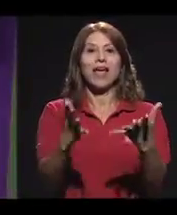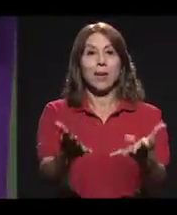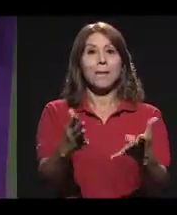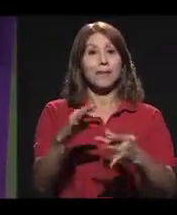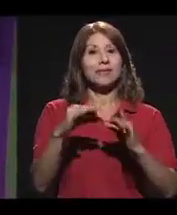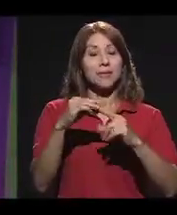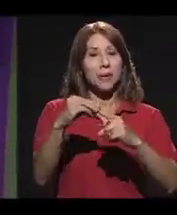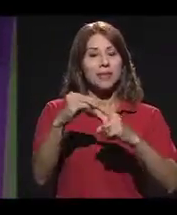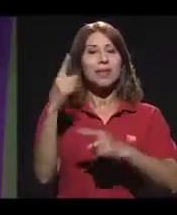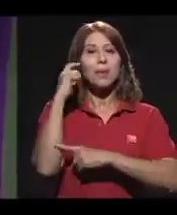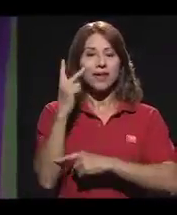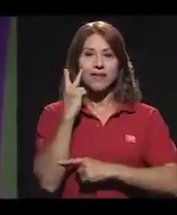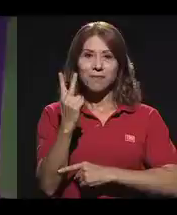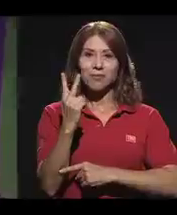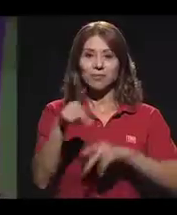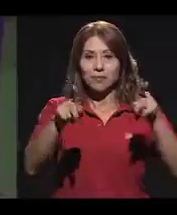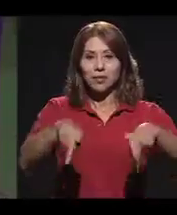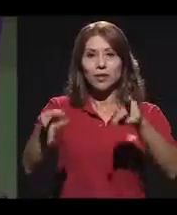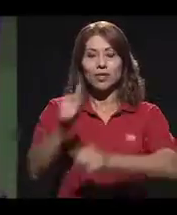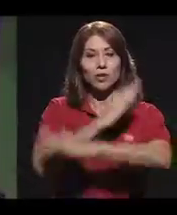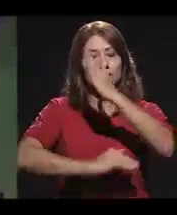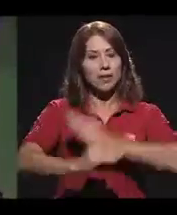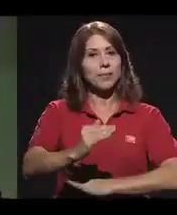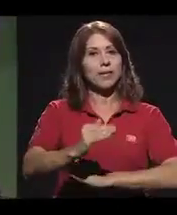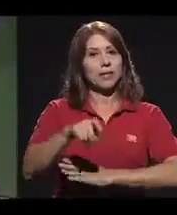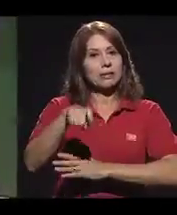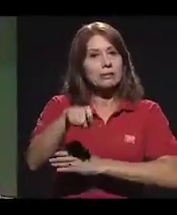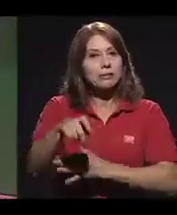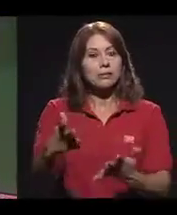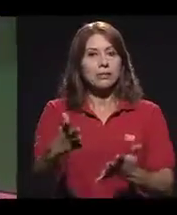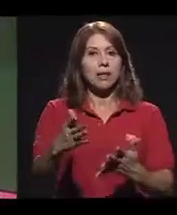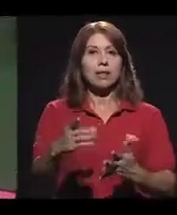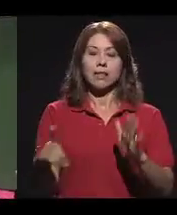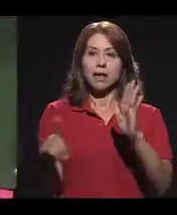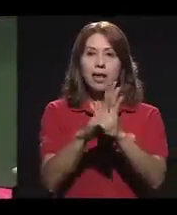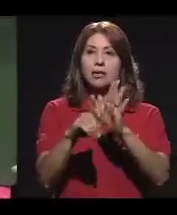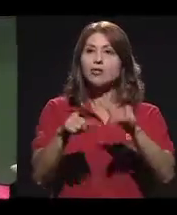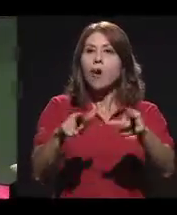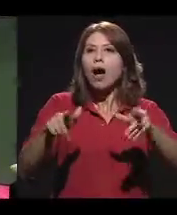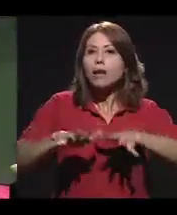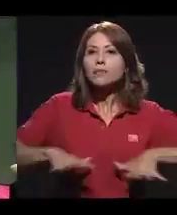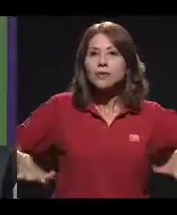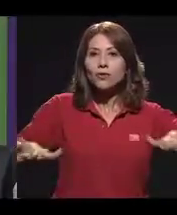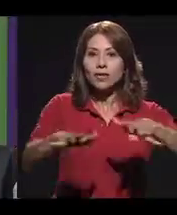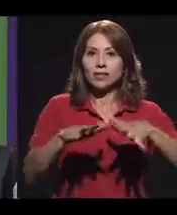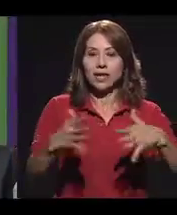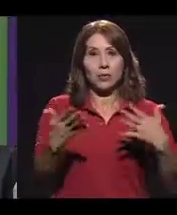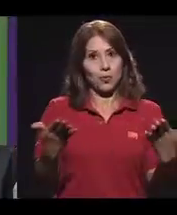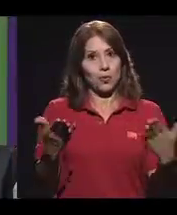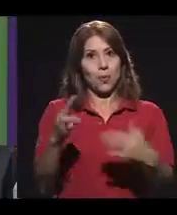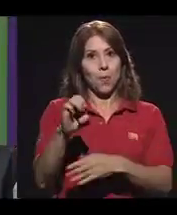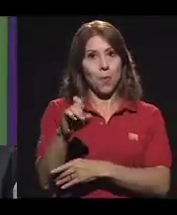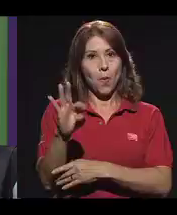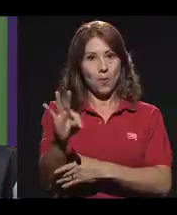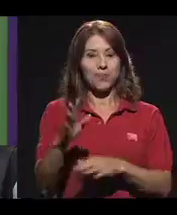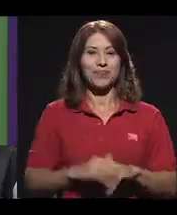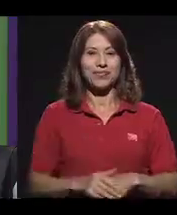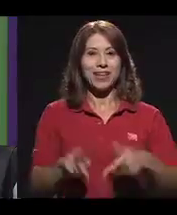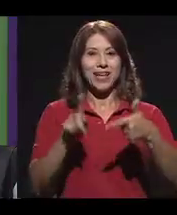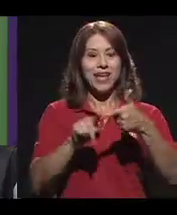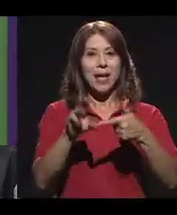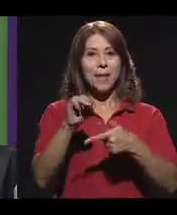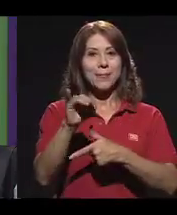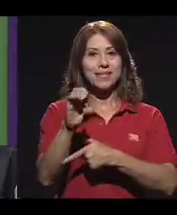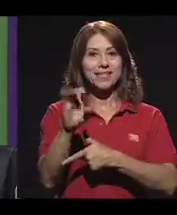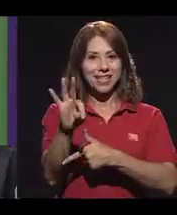discapacidad, que es el derecho al espacio físico. ¿Y quién más que si no sea el Ministerio de Obras Públicas y Transporte? Cuando hablamos del MISIT,